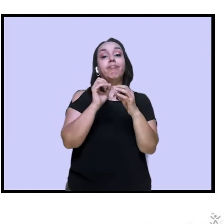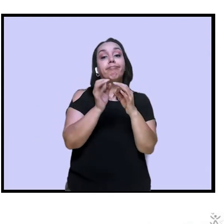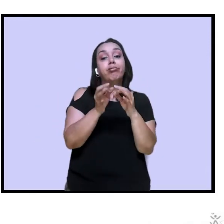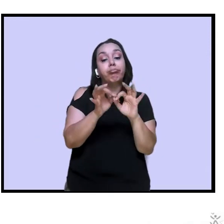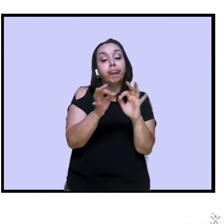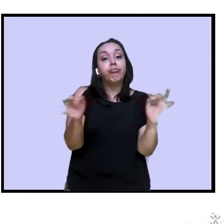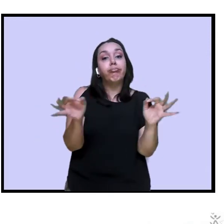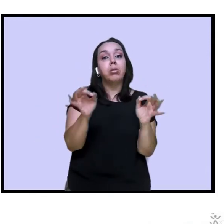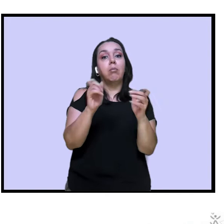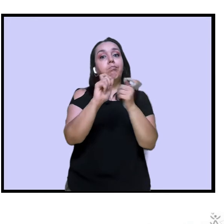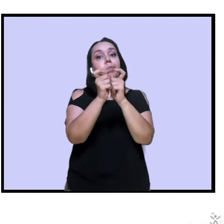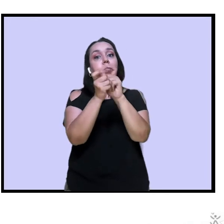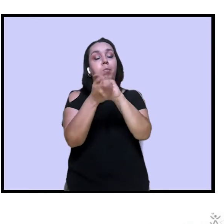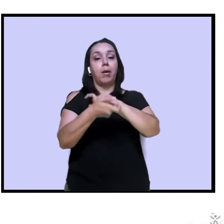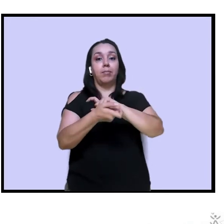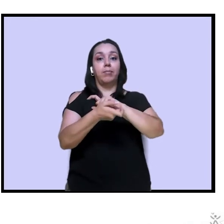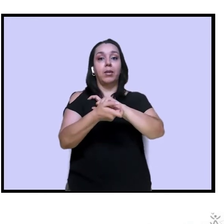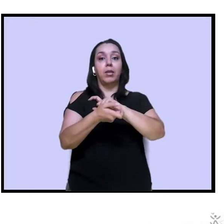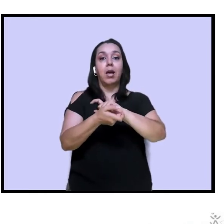electrónicos, con